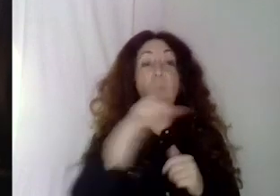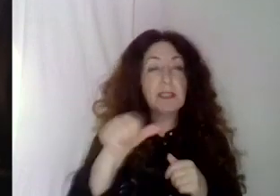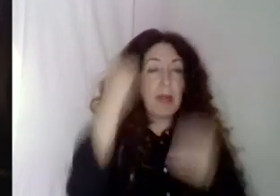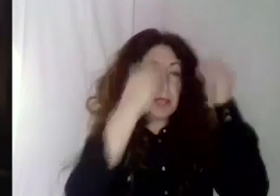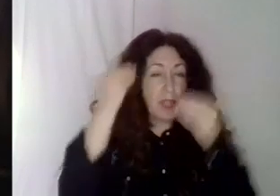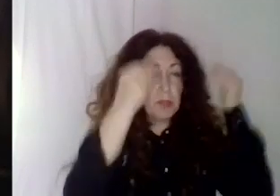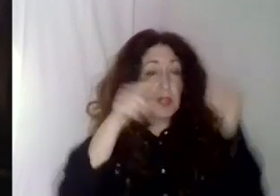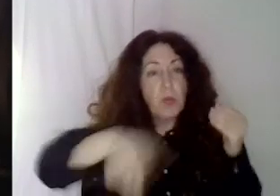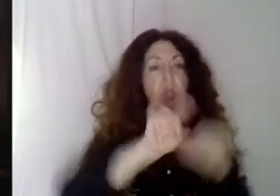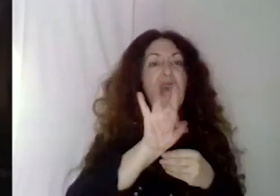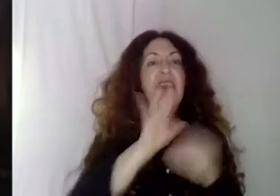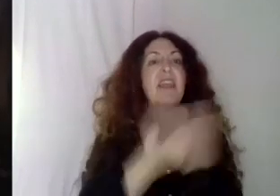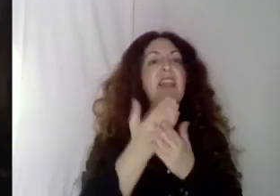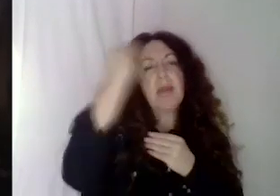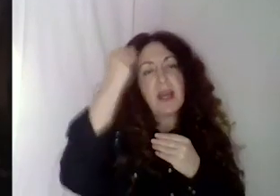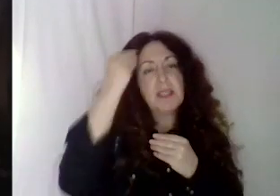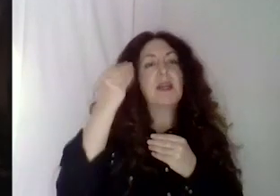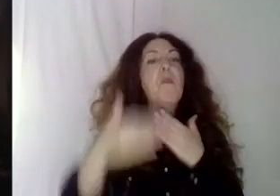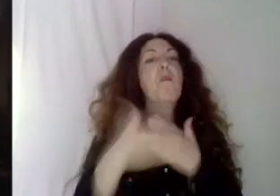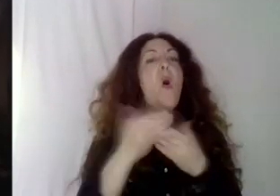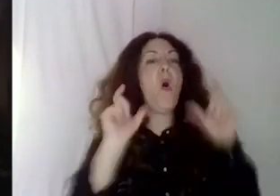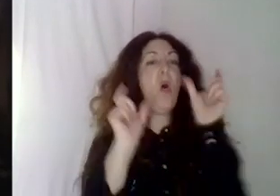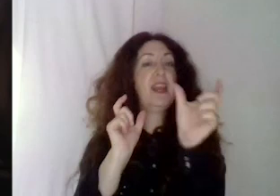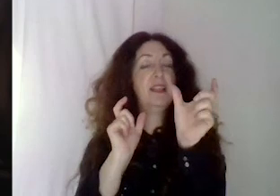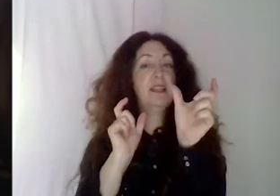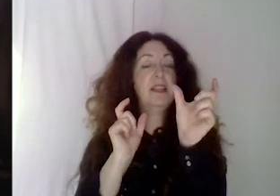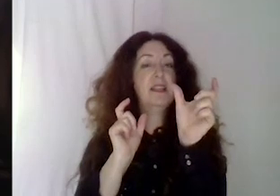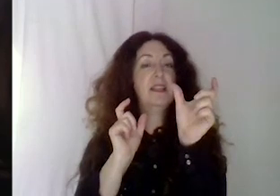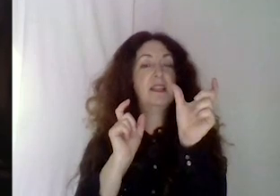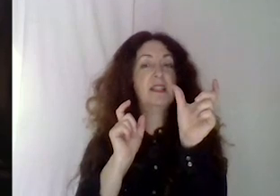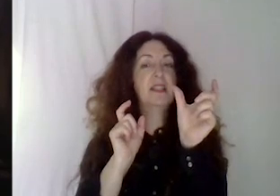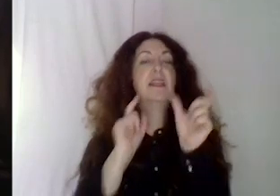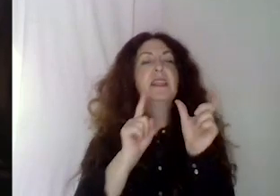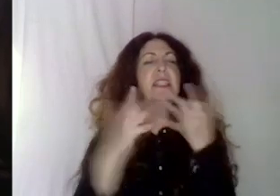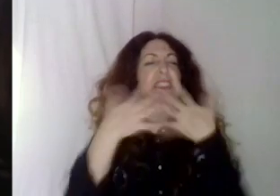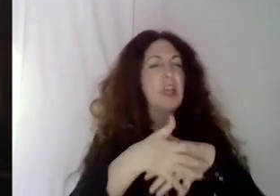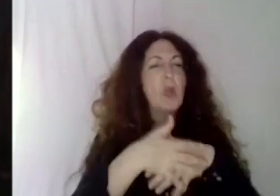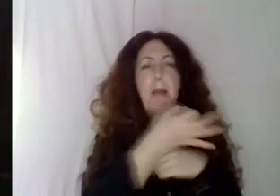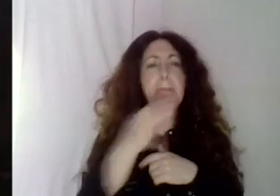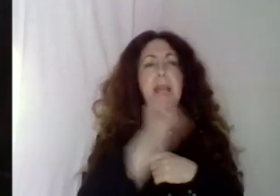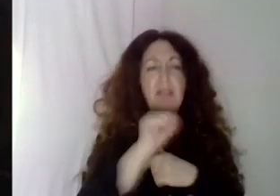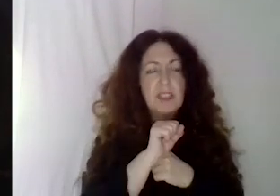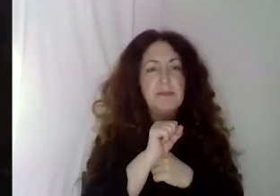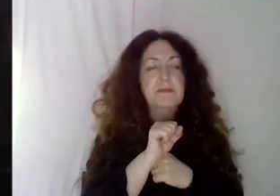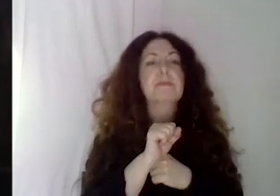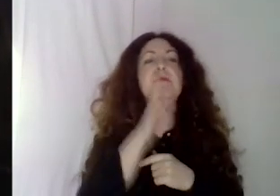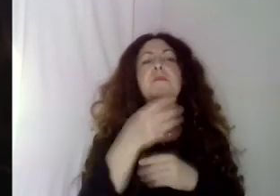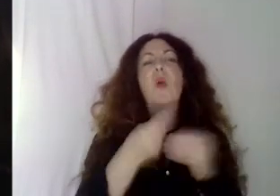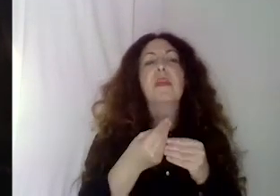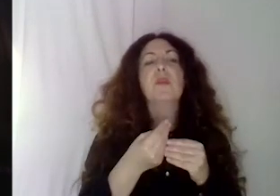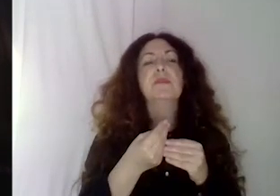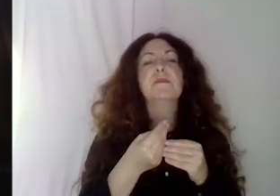fue. Aquello que hacía, ¿no? Piensen. Bueno, una semana pensando, vosotros tenéis 15 días para pensar. Ellos una